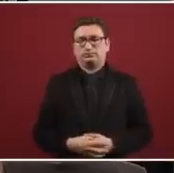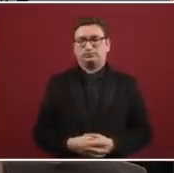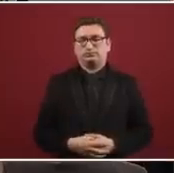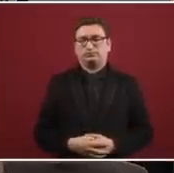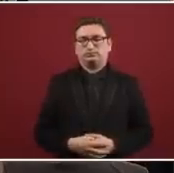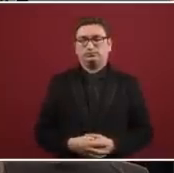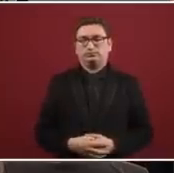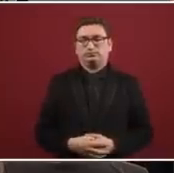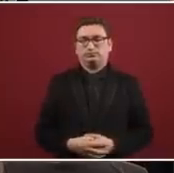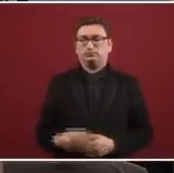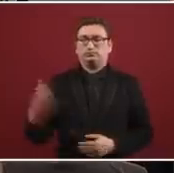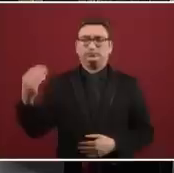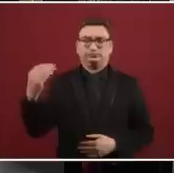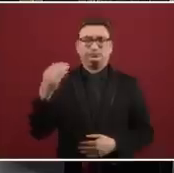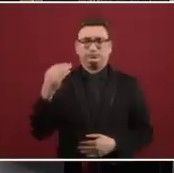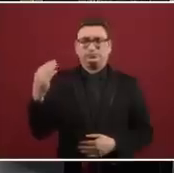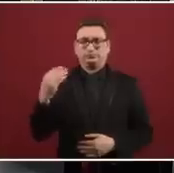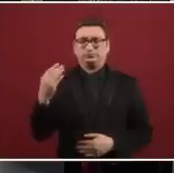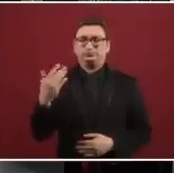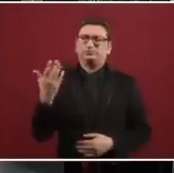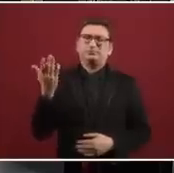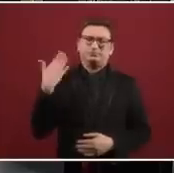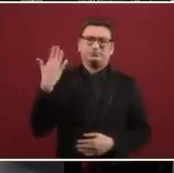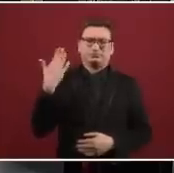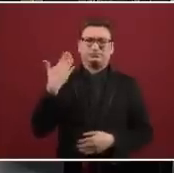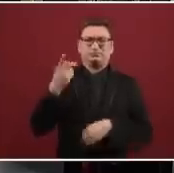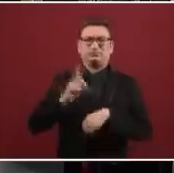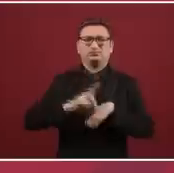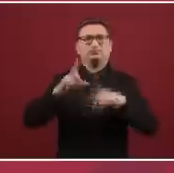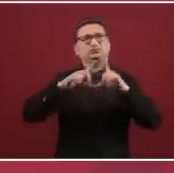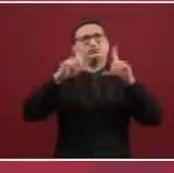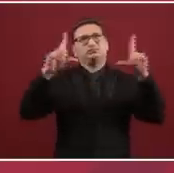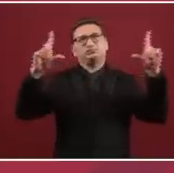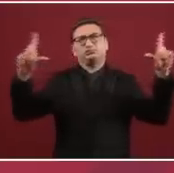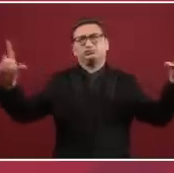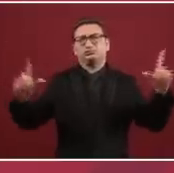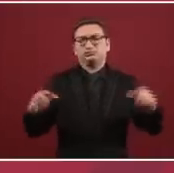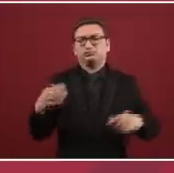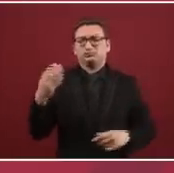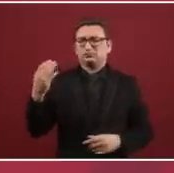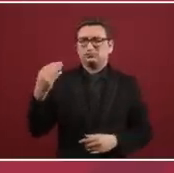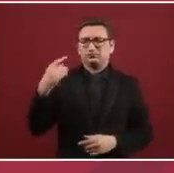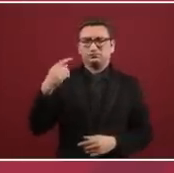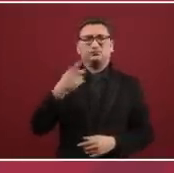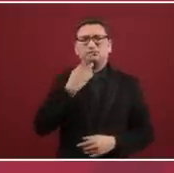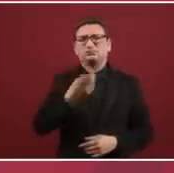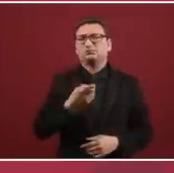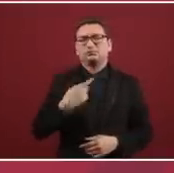¿Ahí en Tlalpan? Hace algunos días. No me acuerdo.